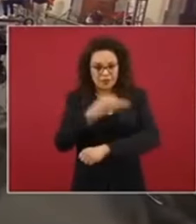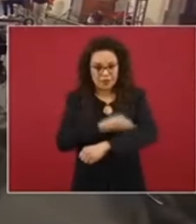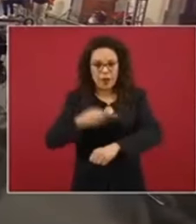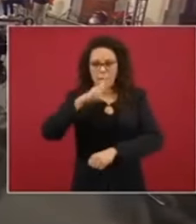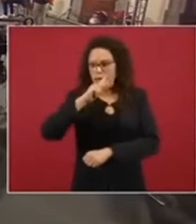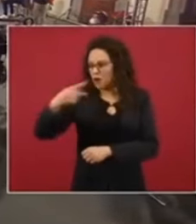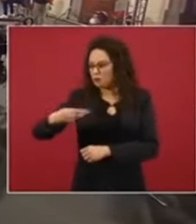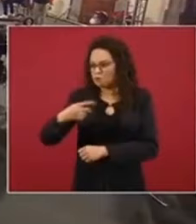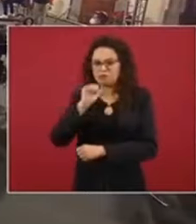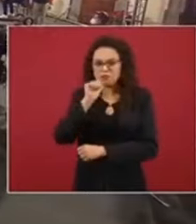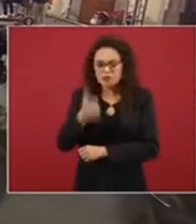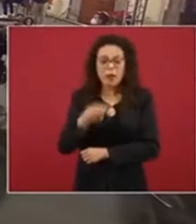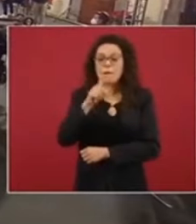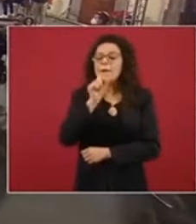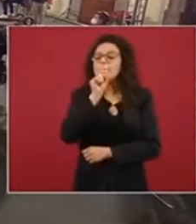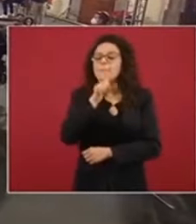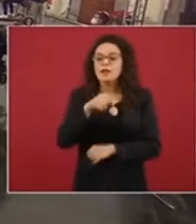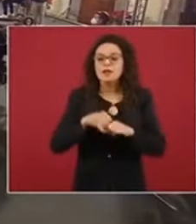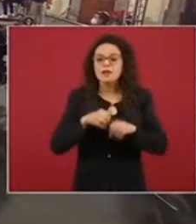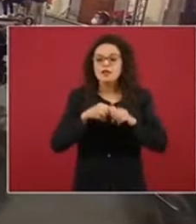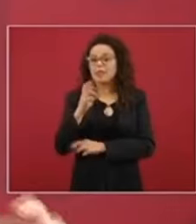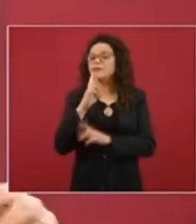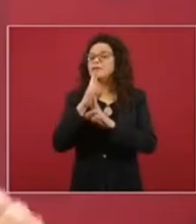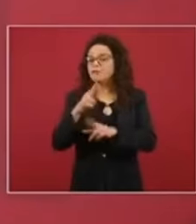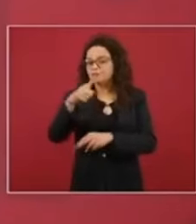una recomendación de la Organización Mundial de la Salud.